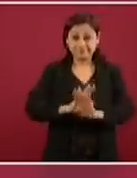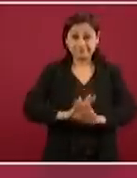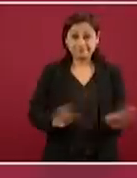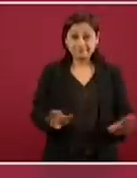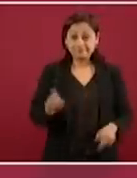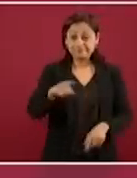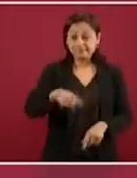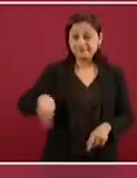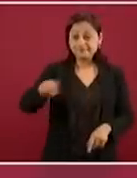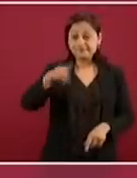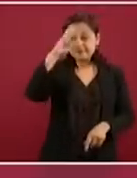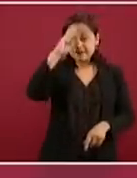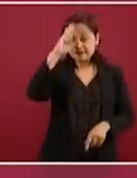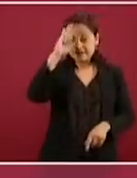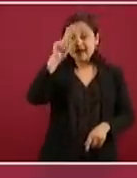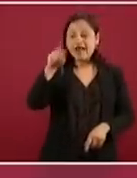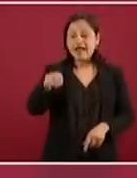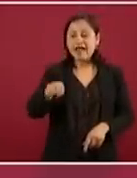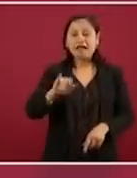engañar, robar,